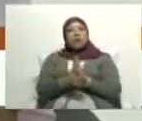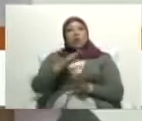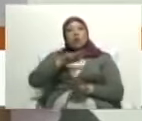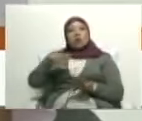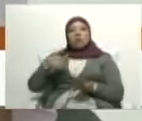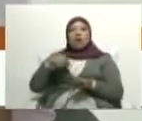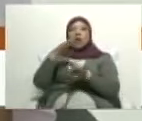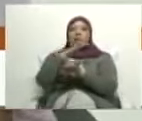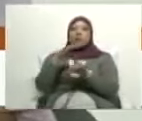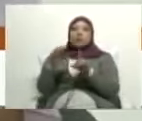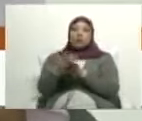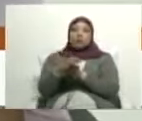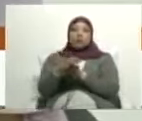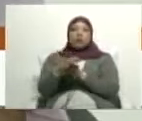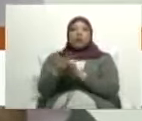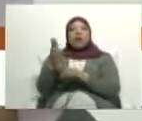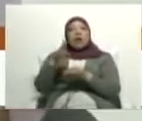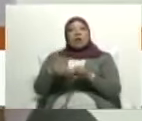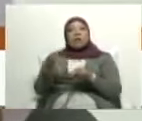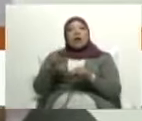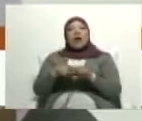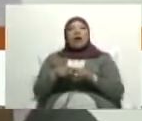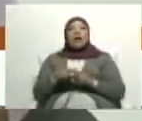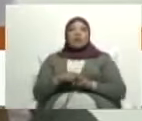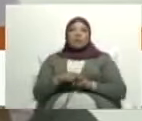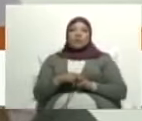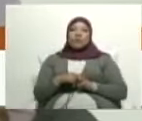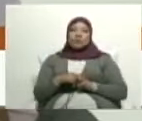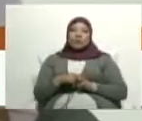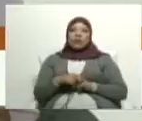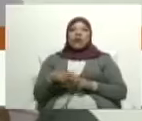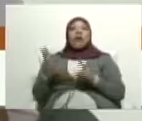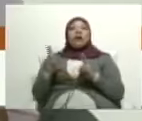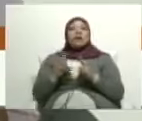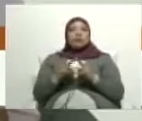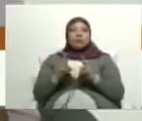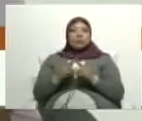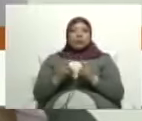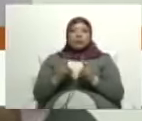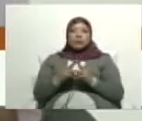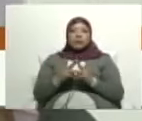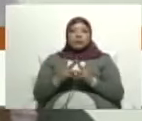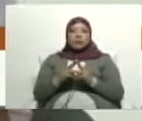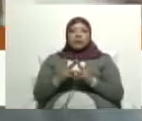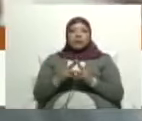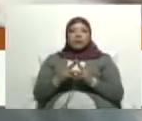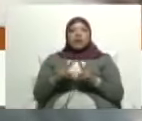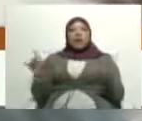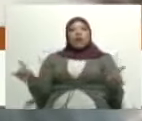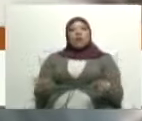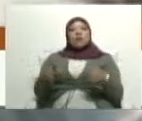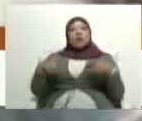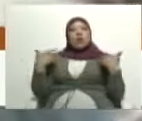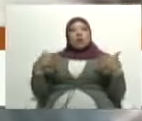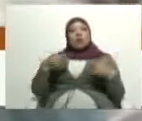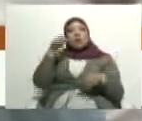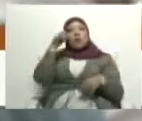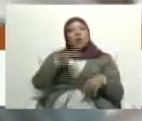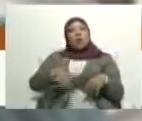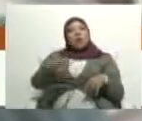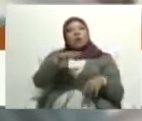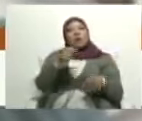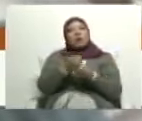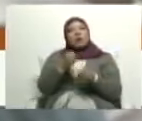nuestra cultura, que nuestros niños y nuestras niñas la conozcan, se entusiasmen con nuestra